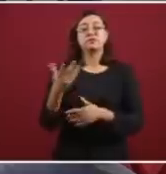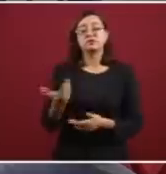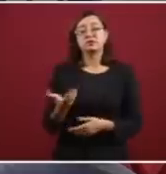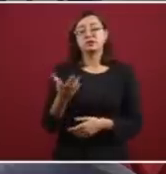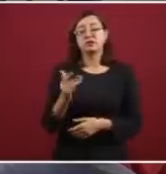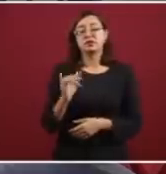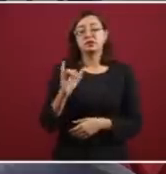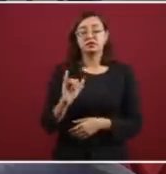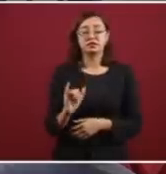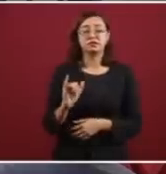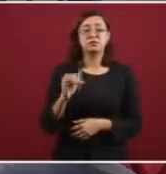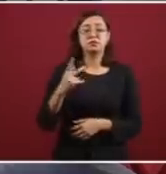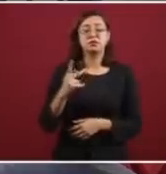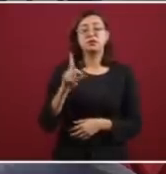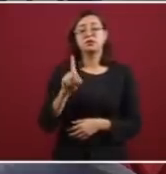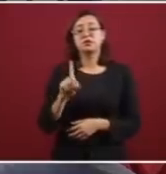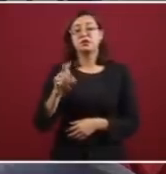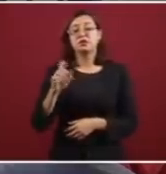pueblo lo robado